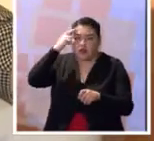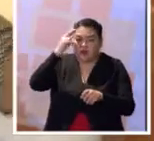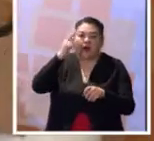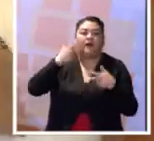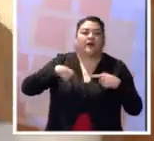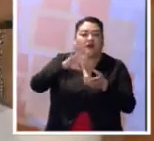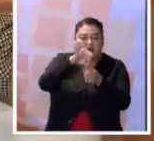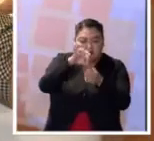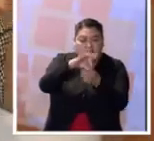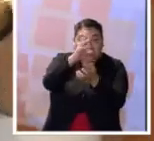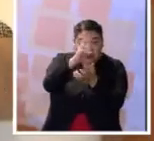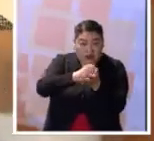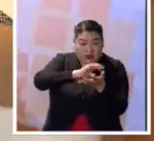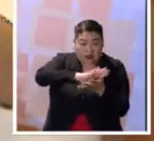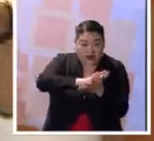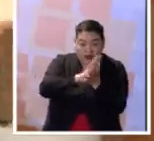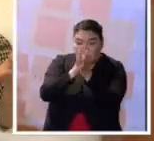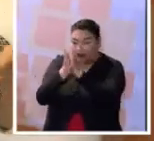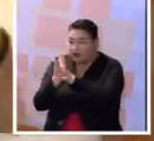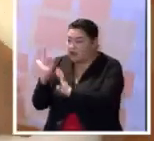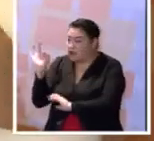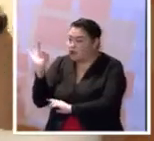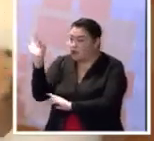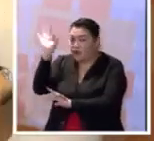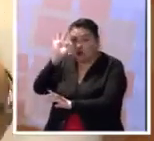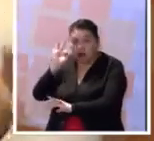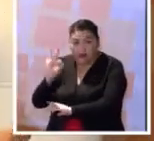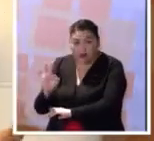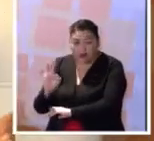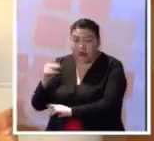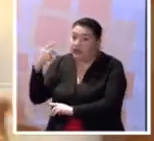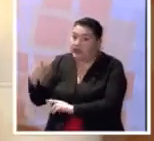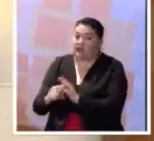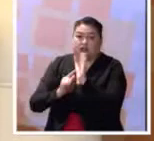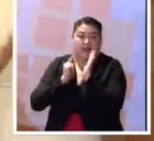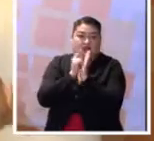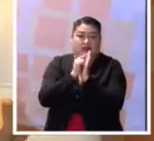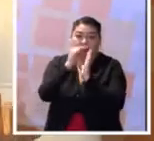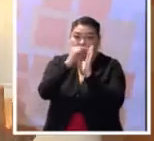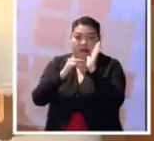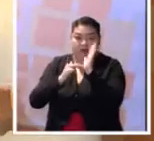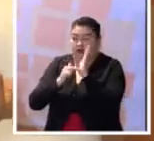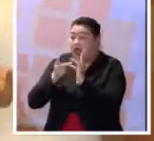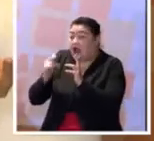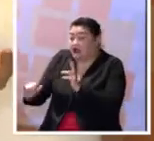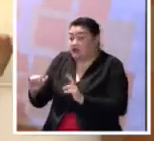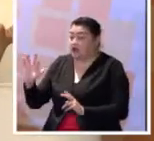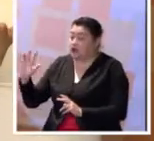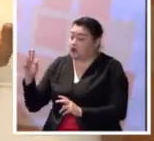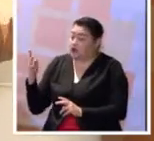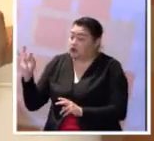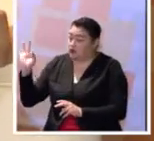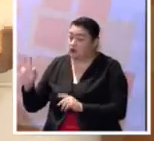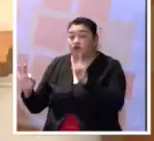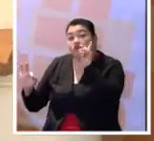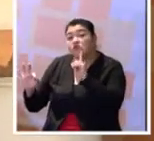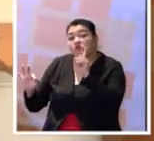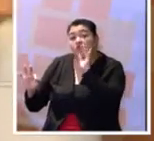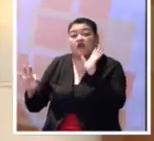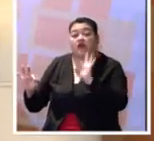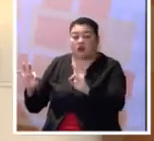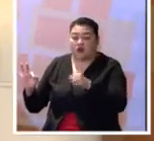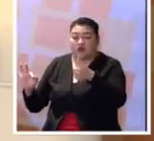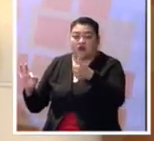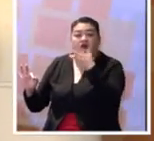representación proporcional, genuinamente, naturalmente, siguiendo las reglas de la ley, dio ese resultado. Y entonces, aplicar